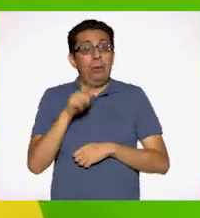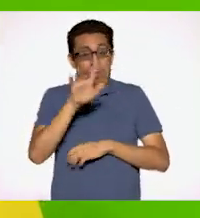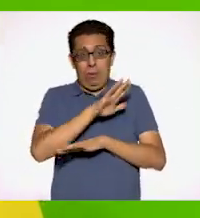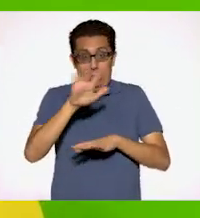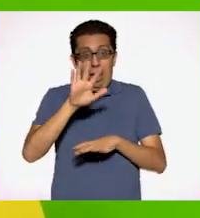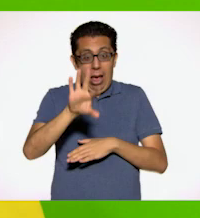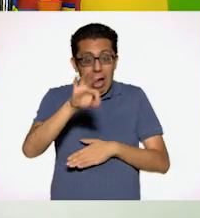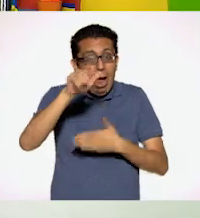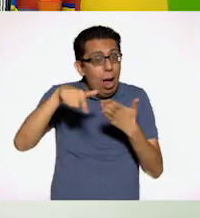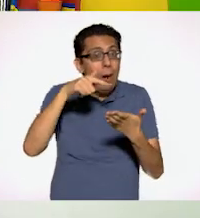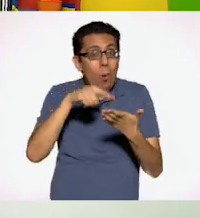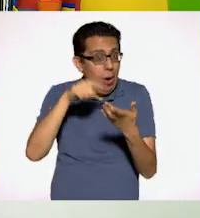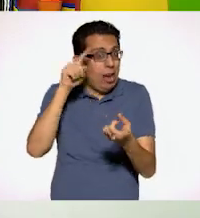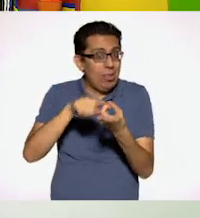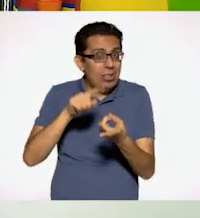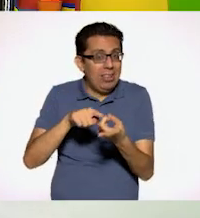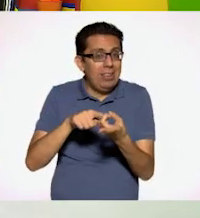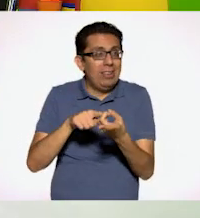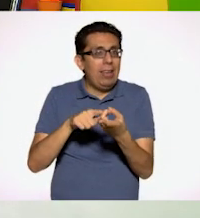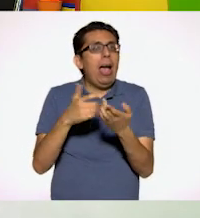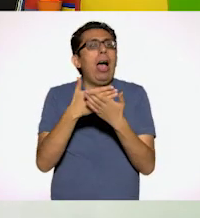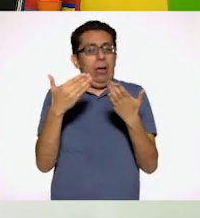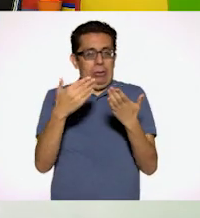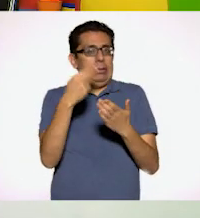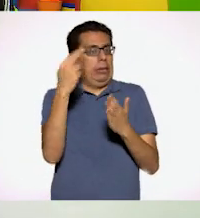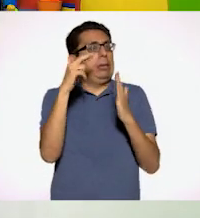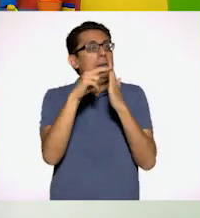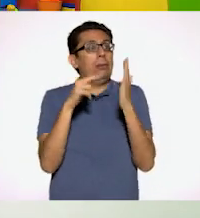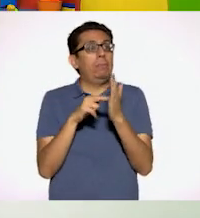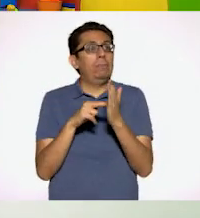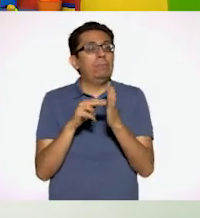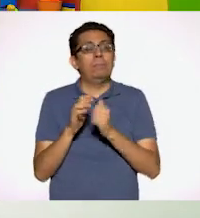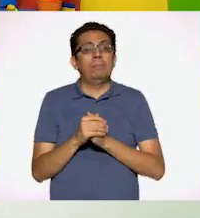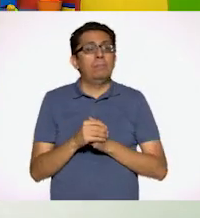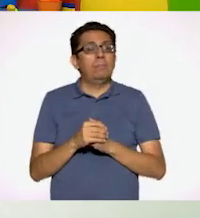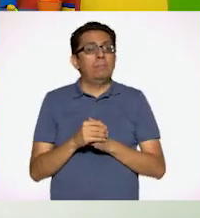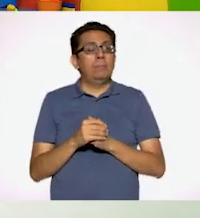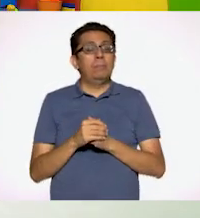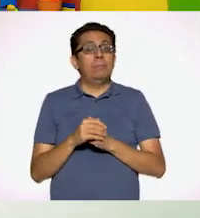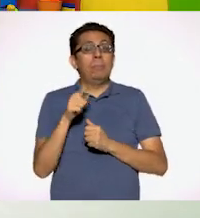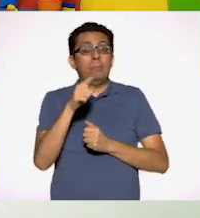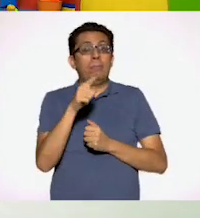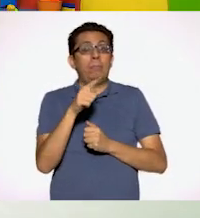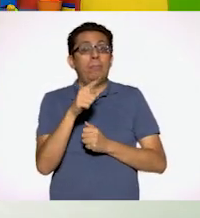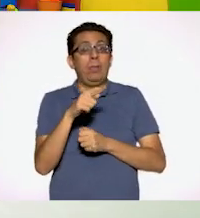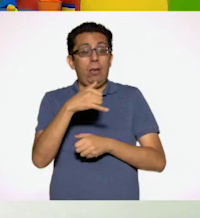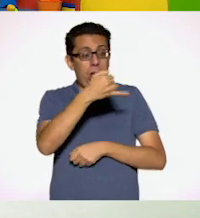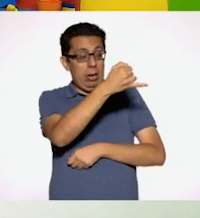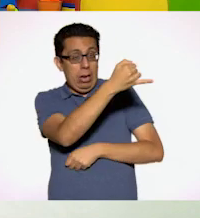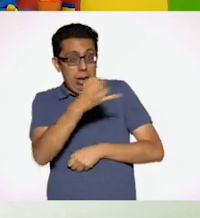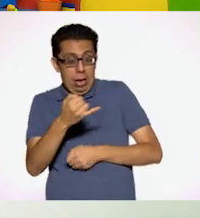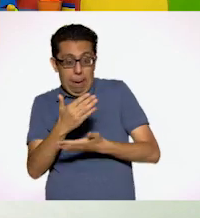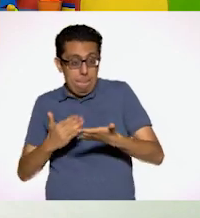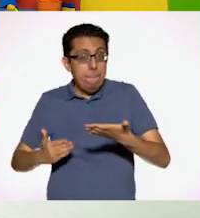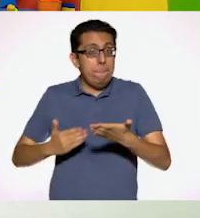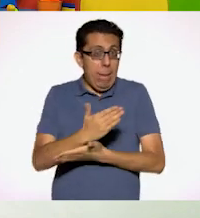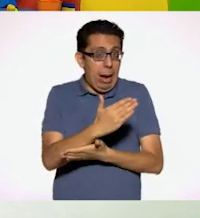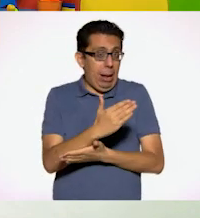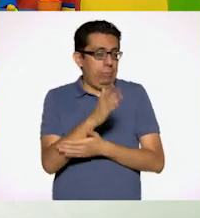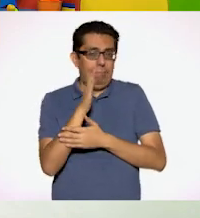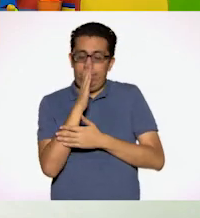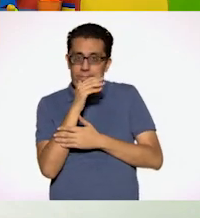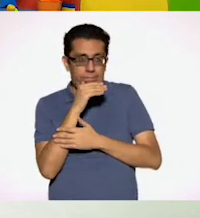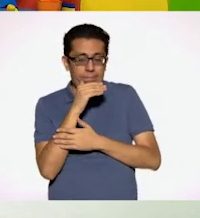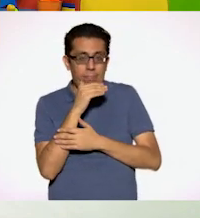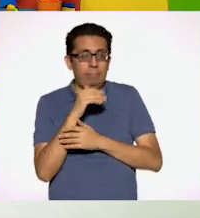espacio? Ahora vamos a poner una regla. No puedes pasar del otro lado de la línea, ¿de acuerdo? Si